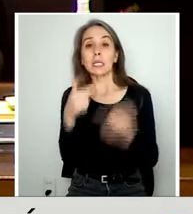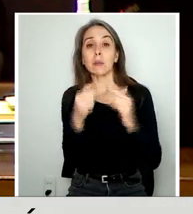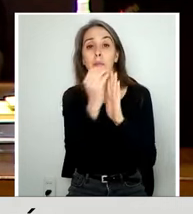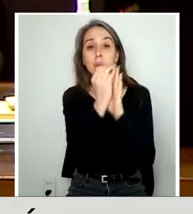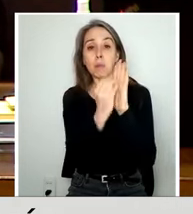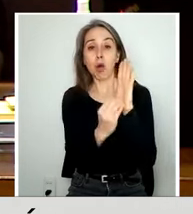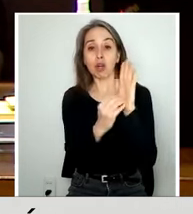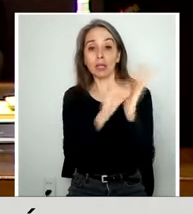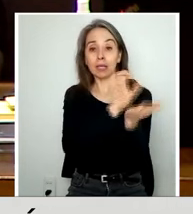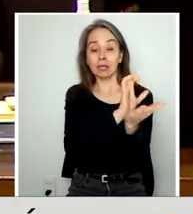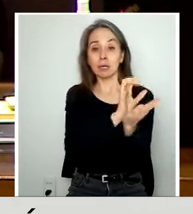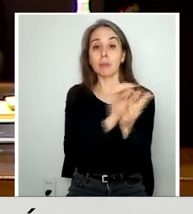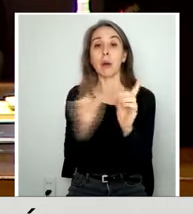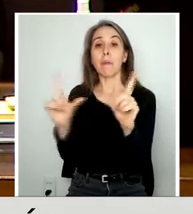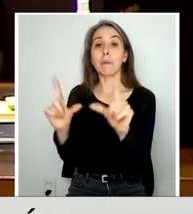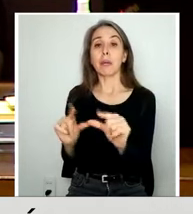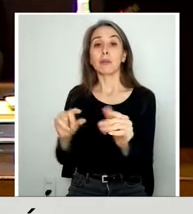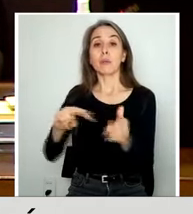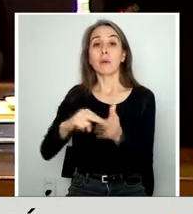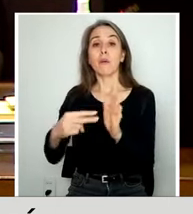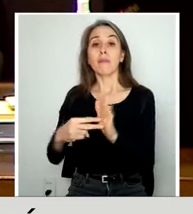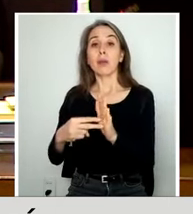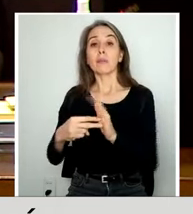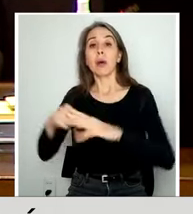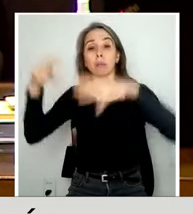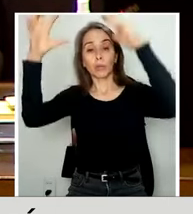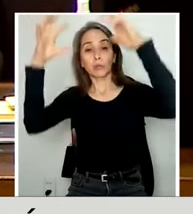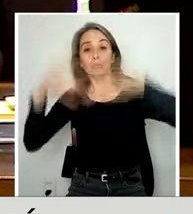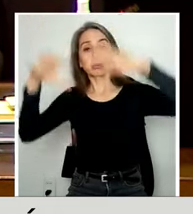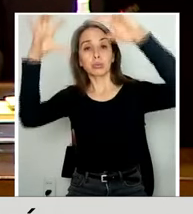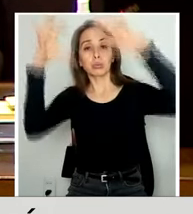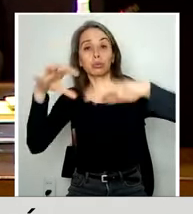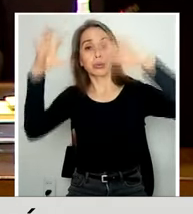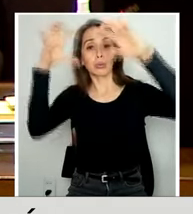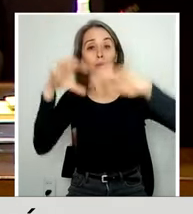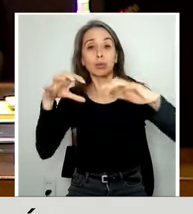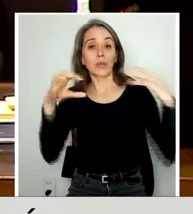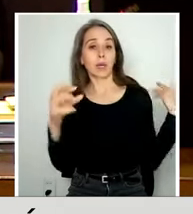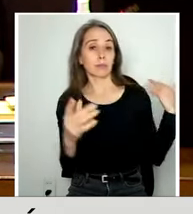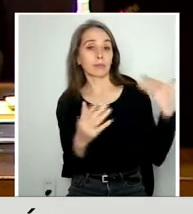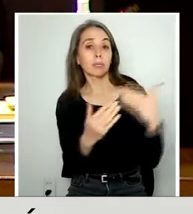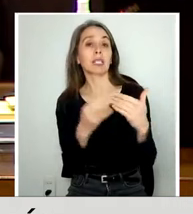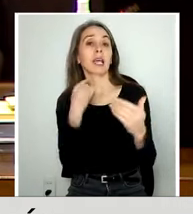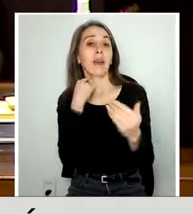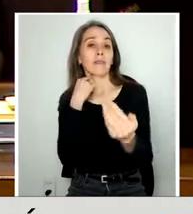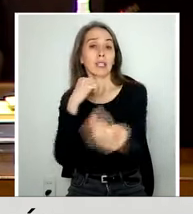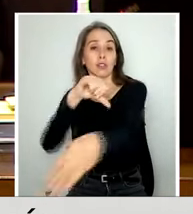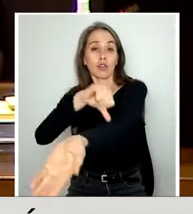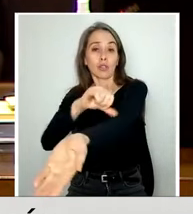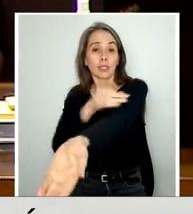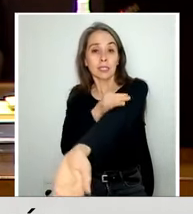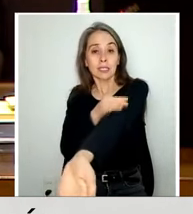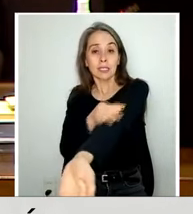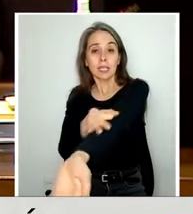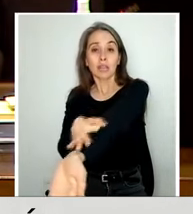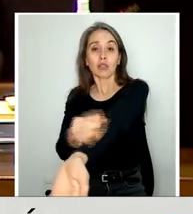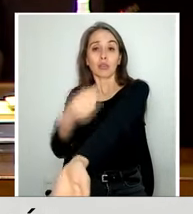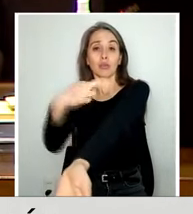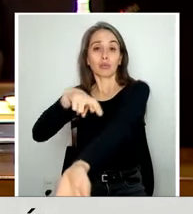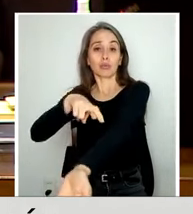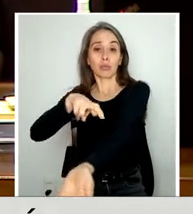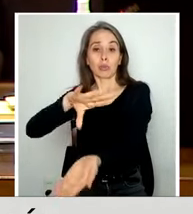a mitigar los efectos causados por los sistemas frontales que han afectado a la zona centro sur de nuestro país en